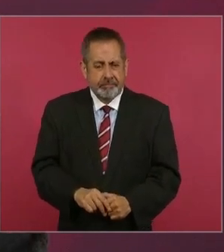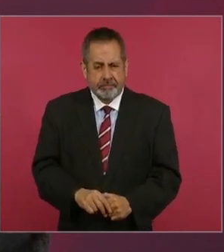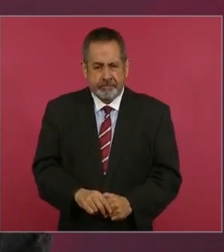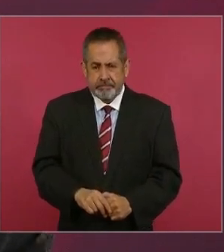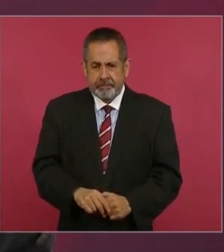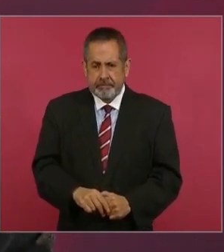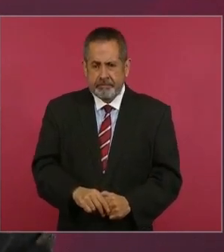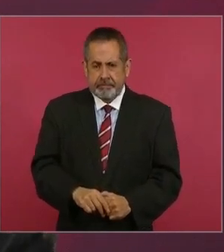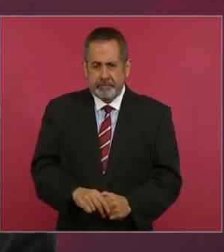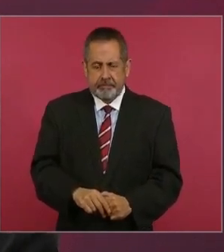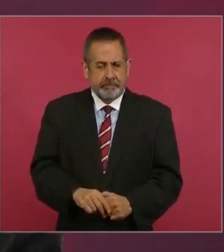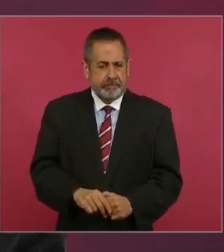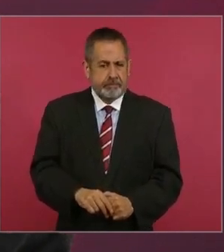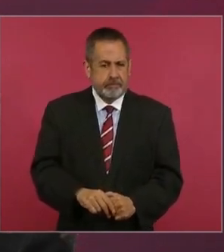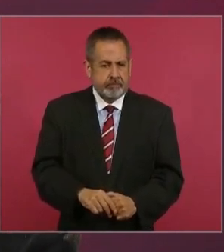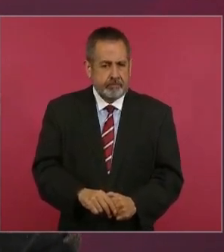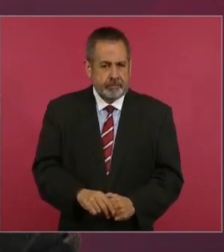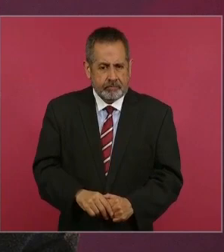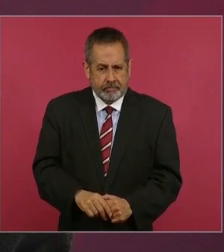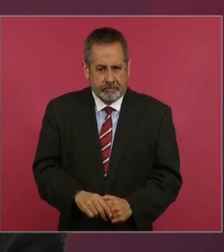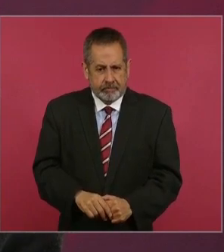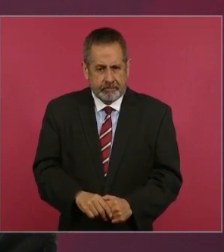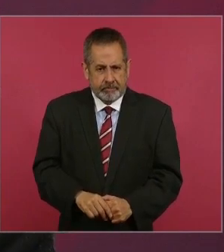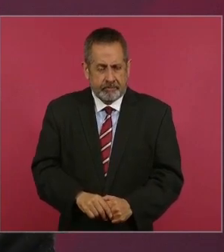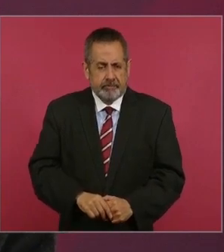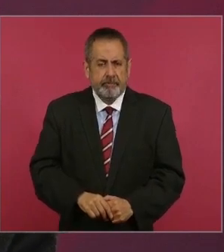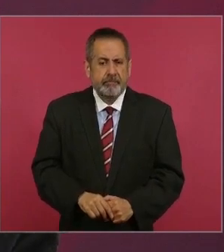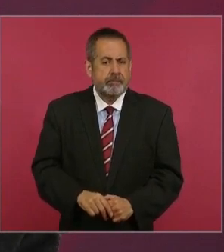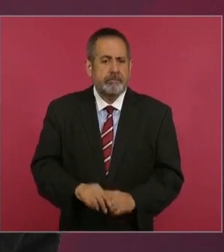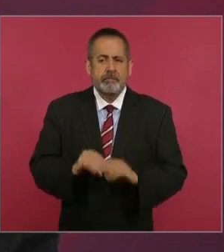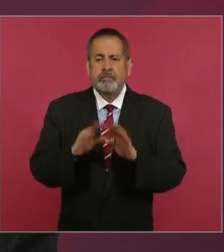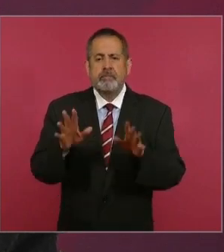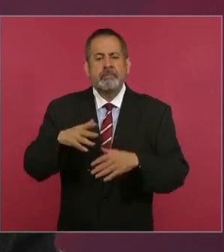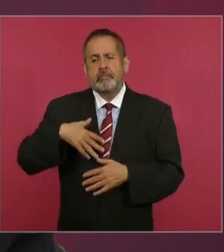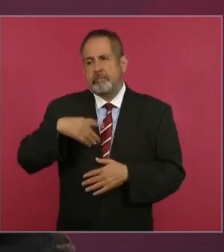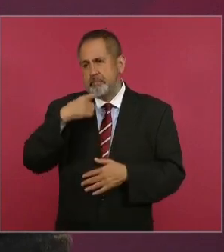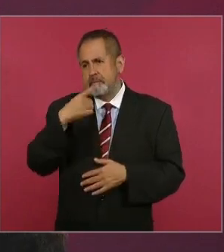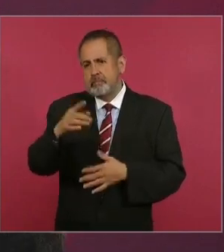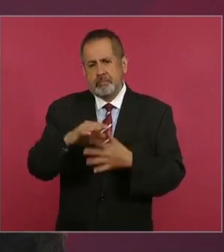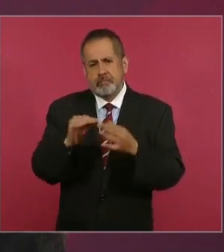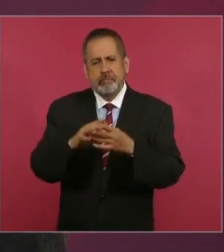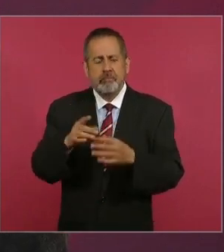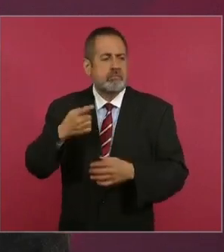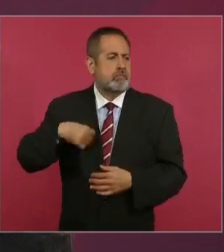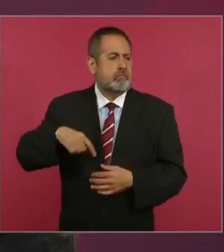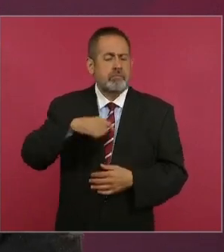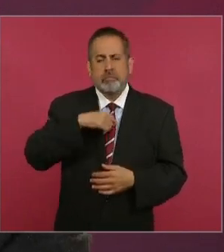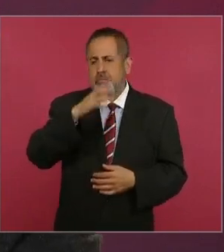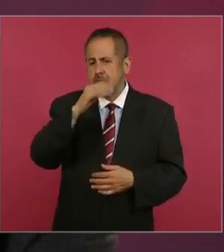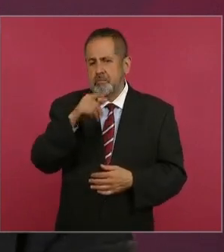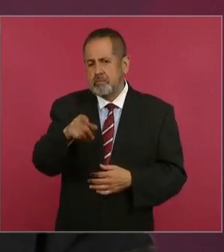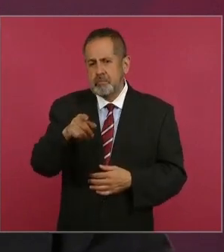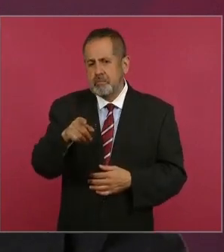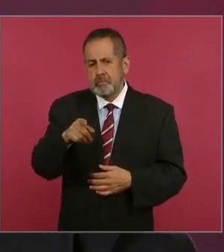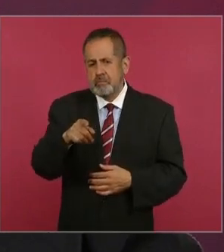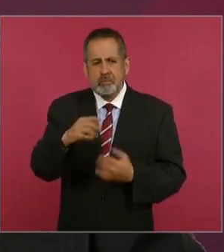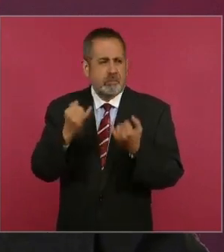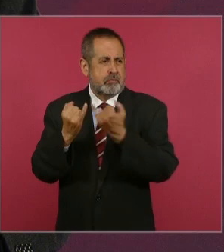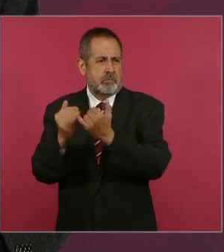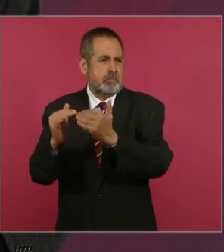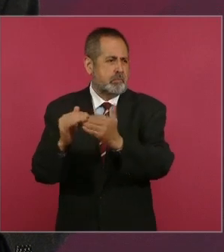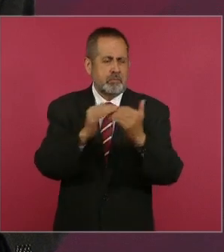Y claro que ya dije no podemos ser todos